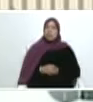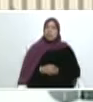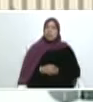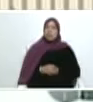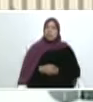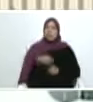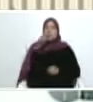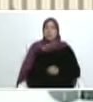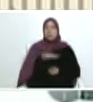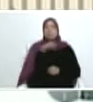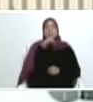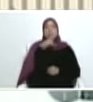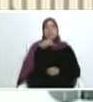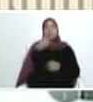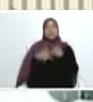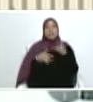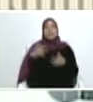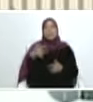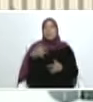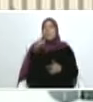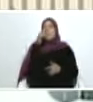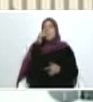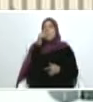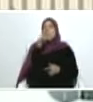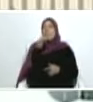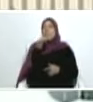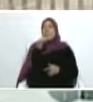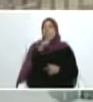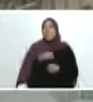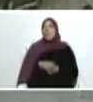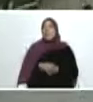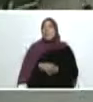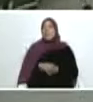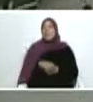Gabriela, Iván, Magali,